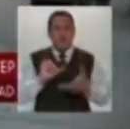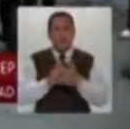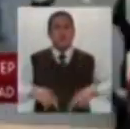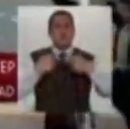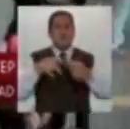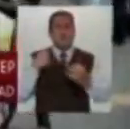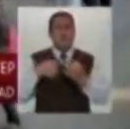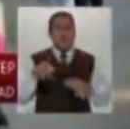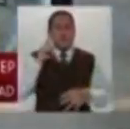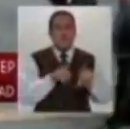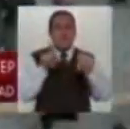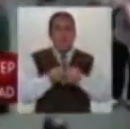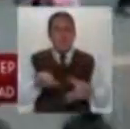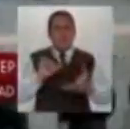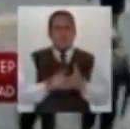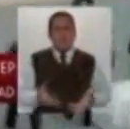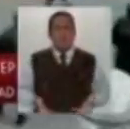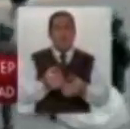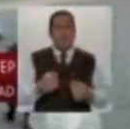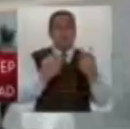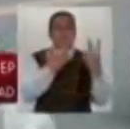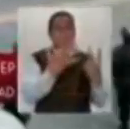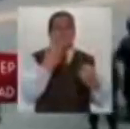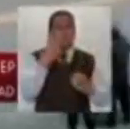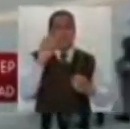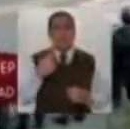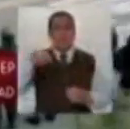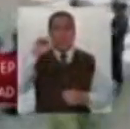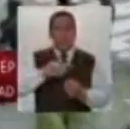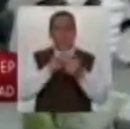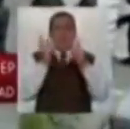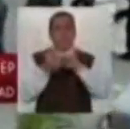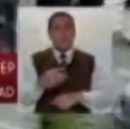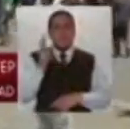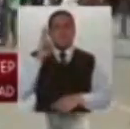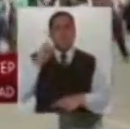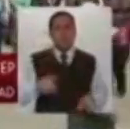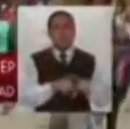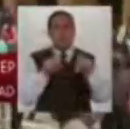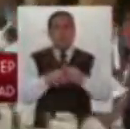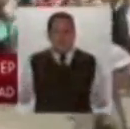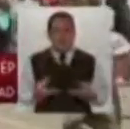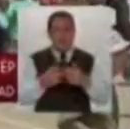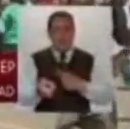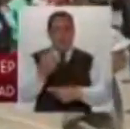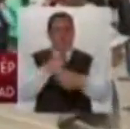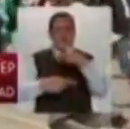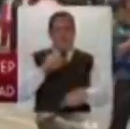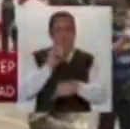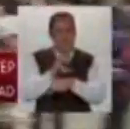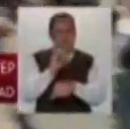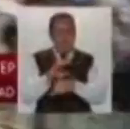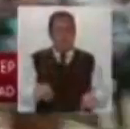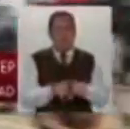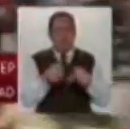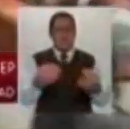para los maestros y destinar 720 millones de soles para la reforma magisterial, luego de instarlos a regresar a las aulas y evitar que miles